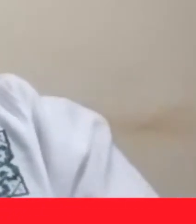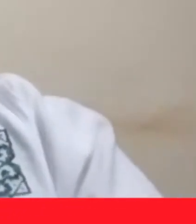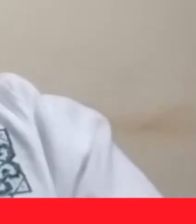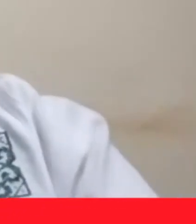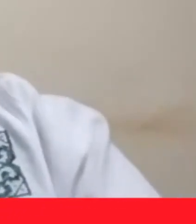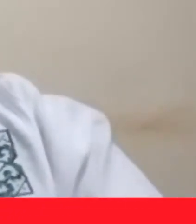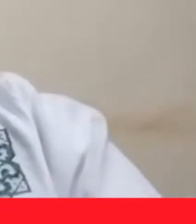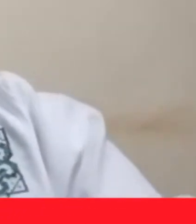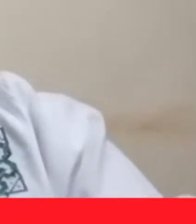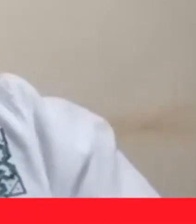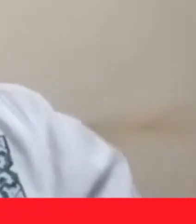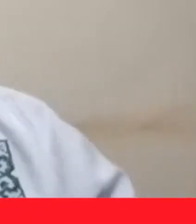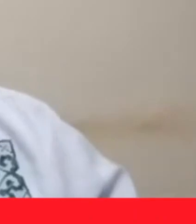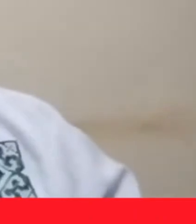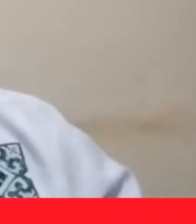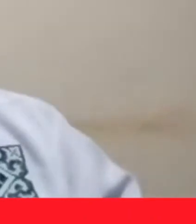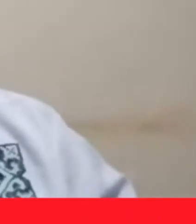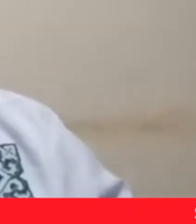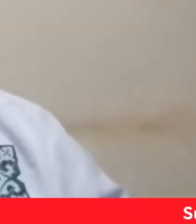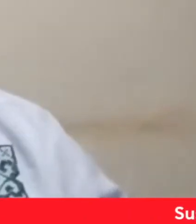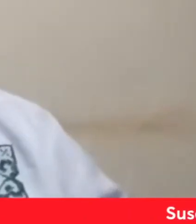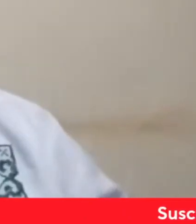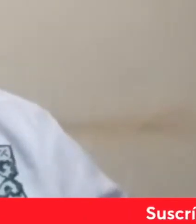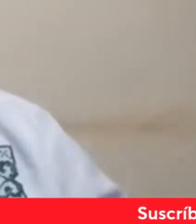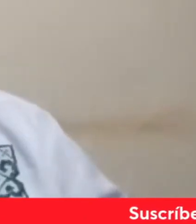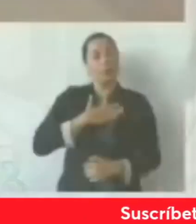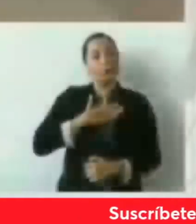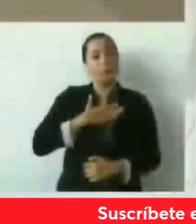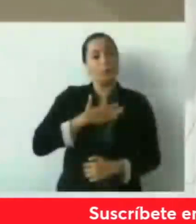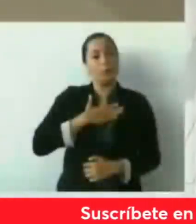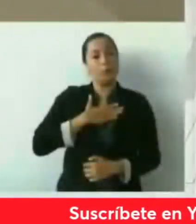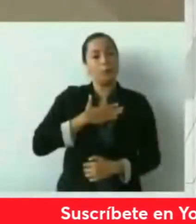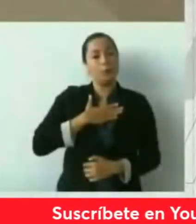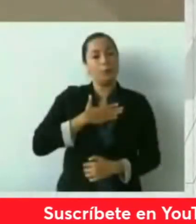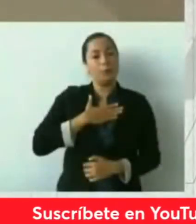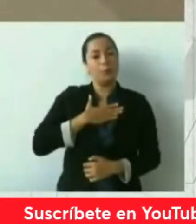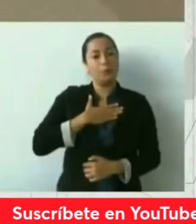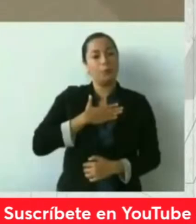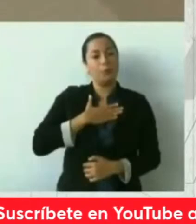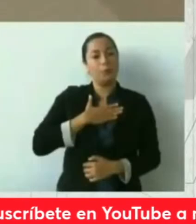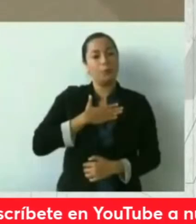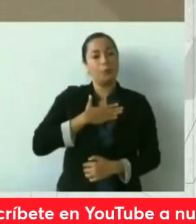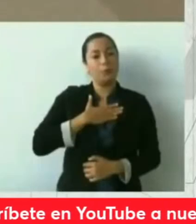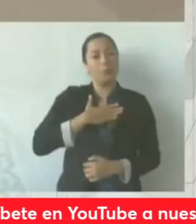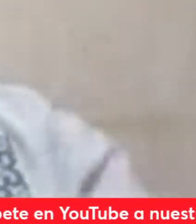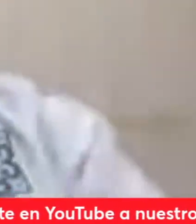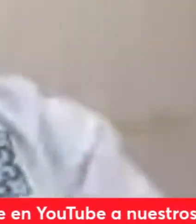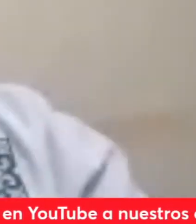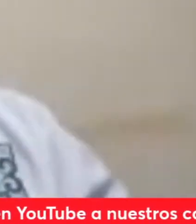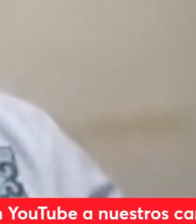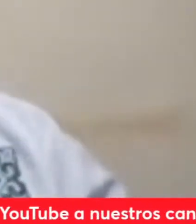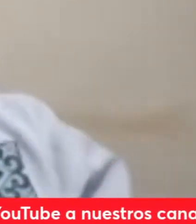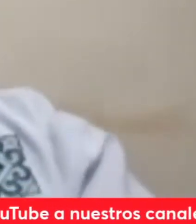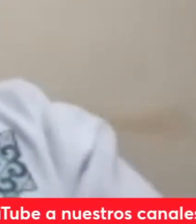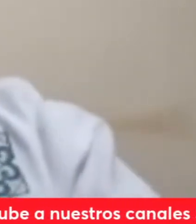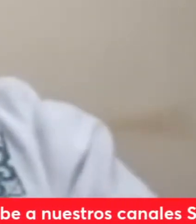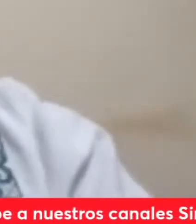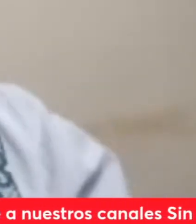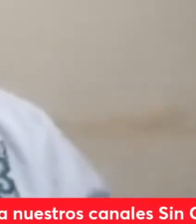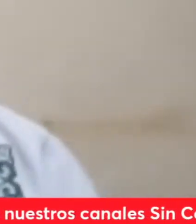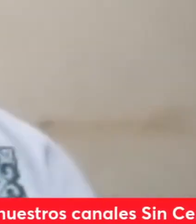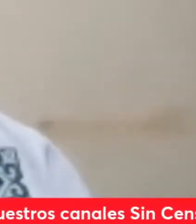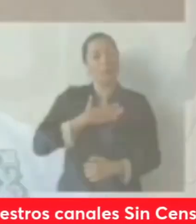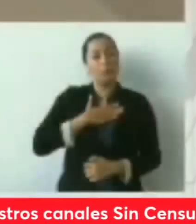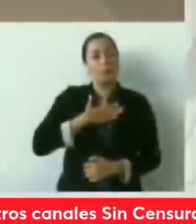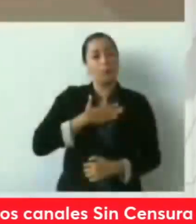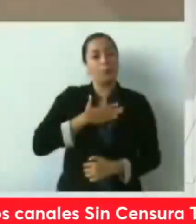su apoyo al gobernador de Sinaloa. Y tenemos también el video G, por